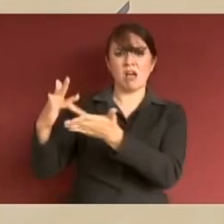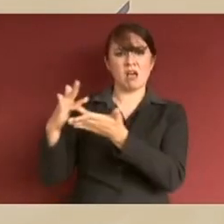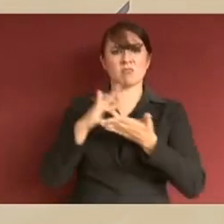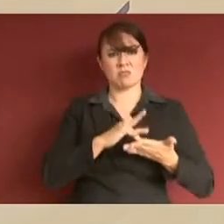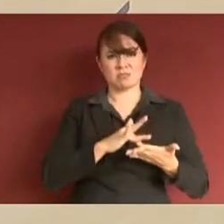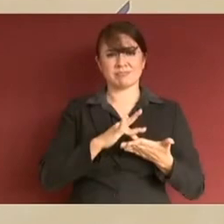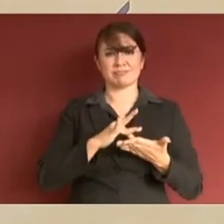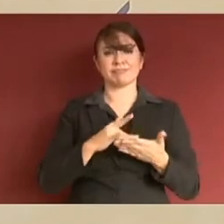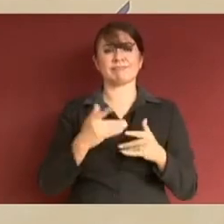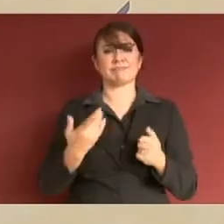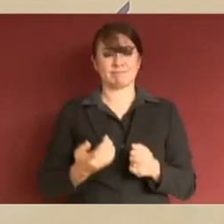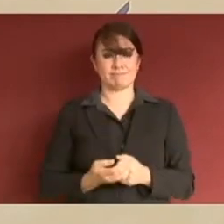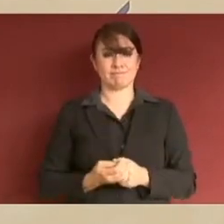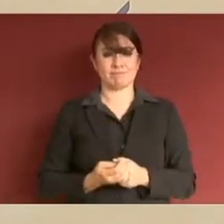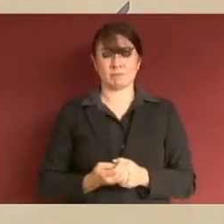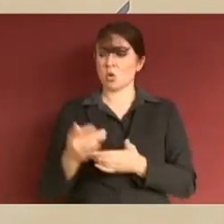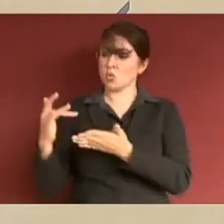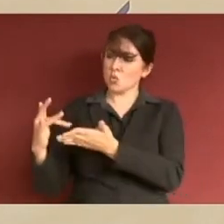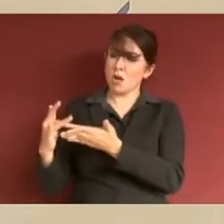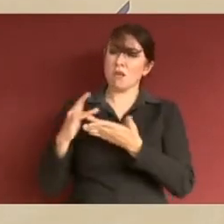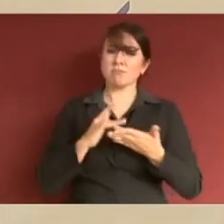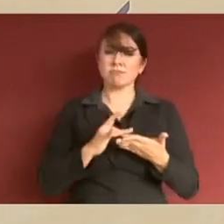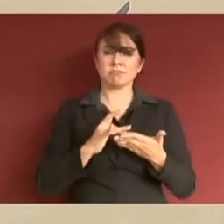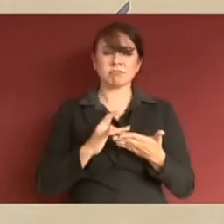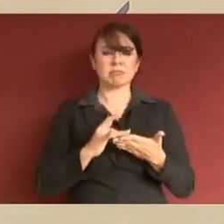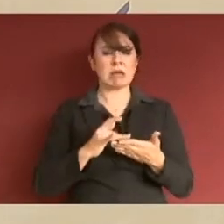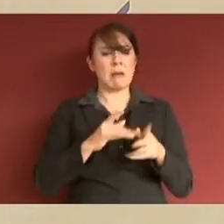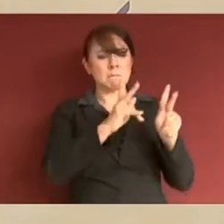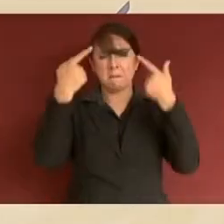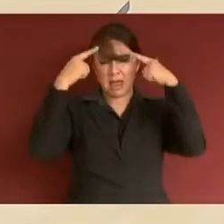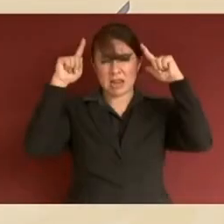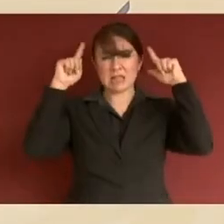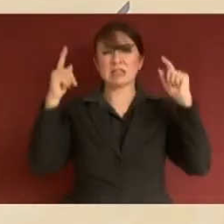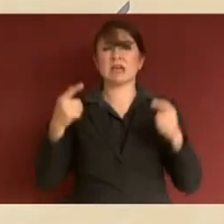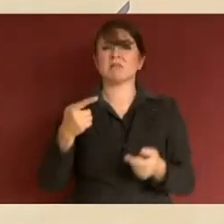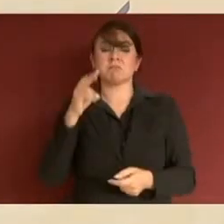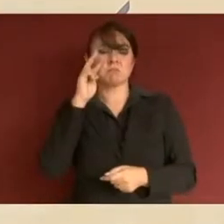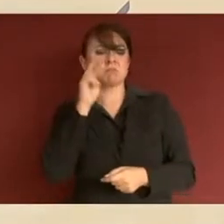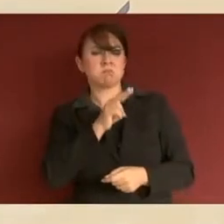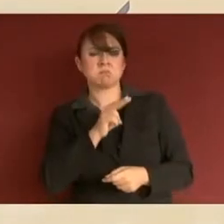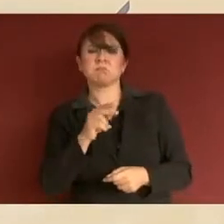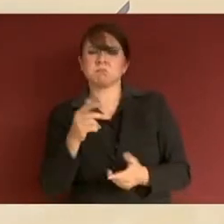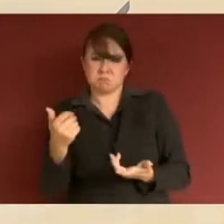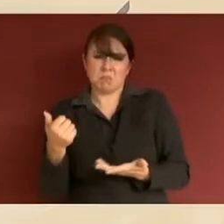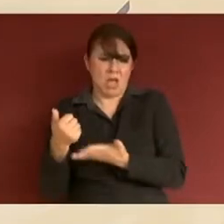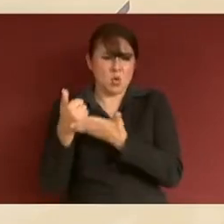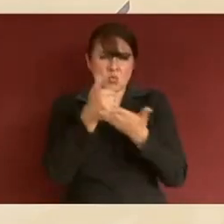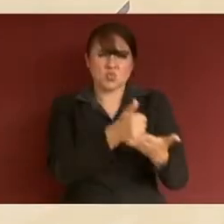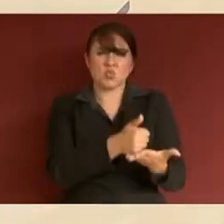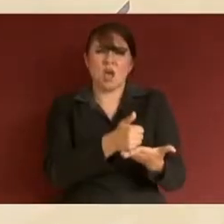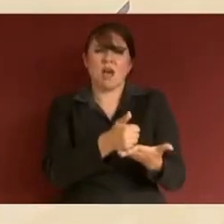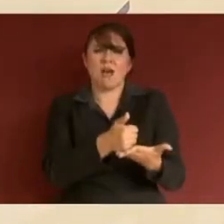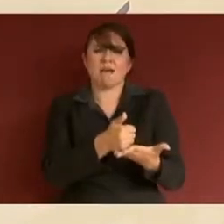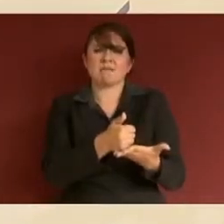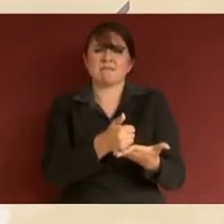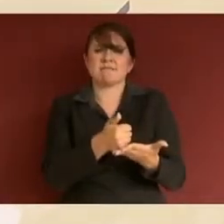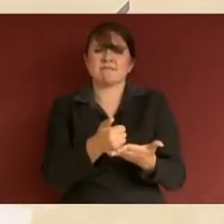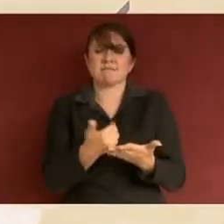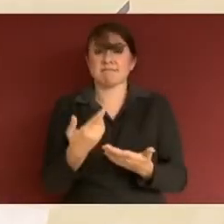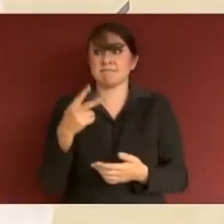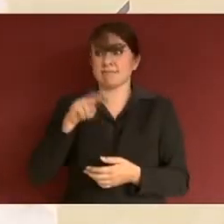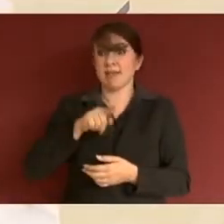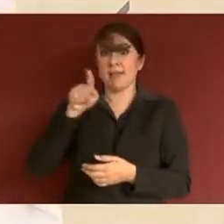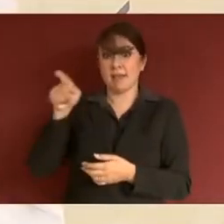Nos ayudan limpiando las playas y ellos han garantizado